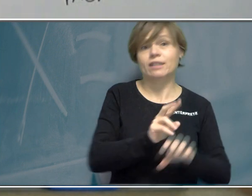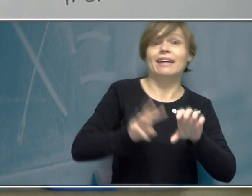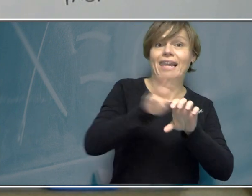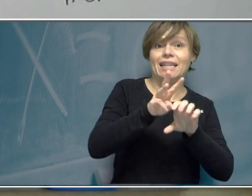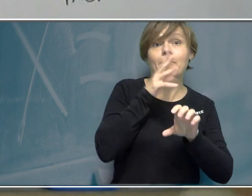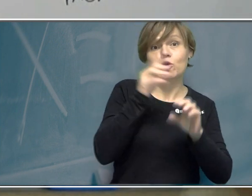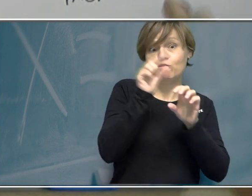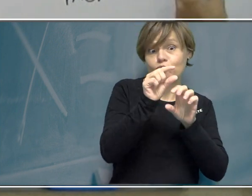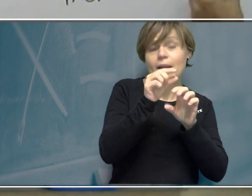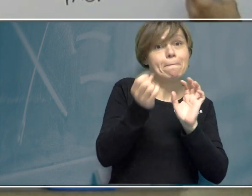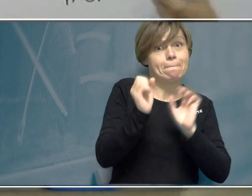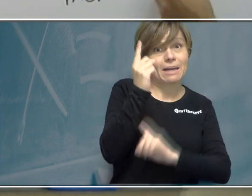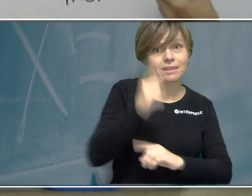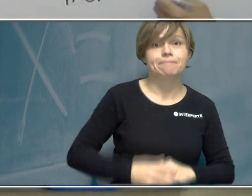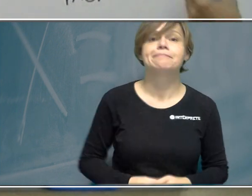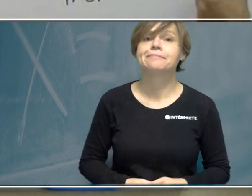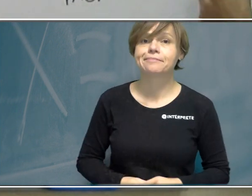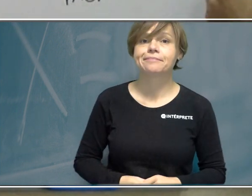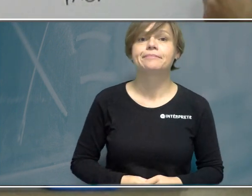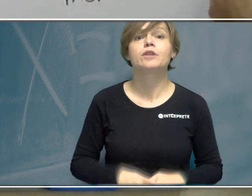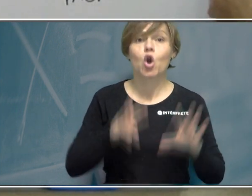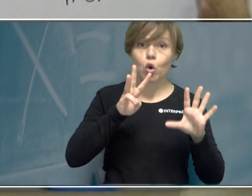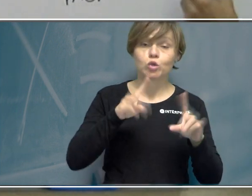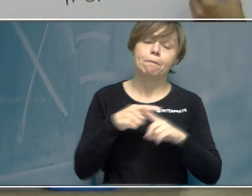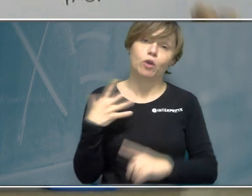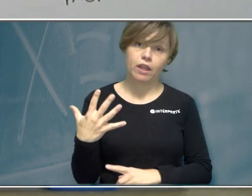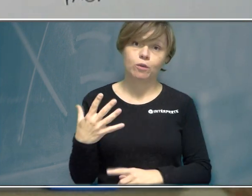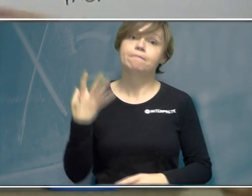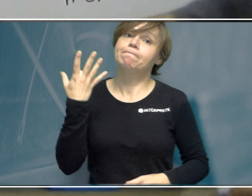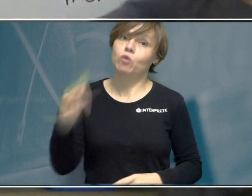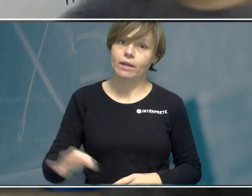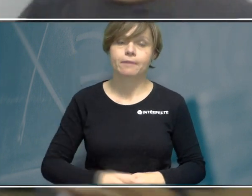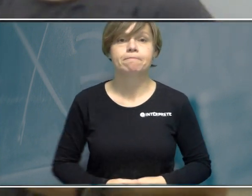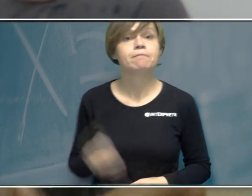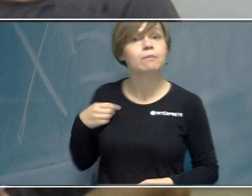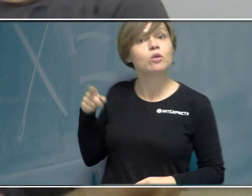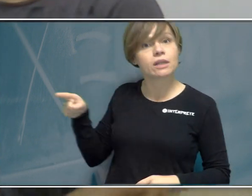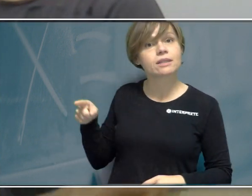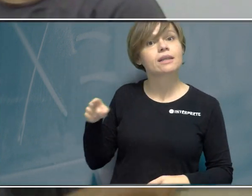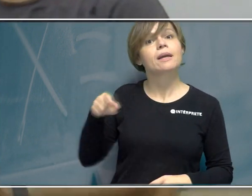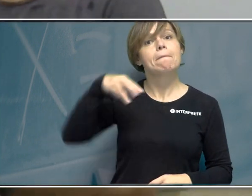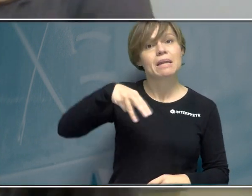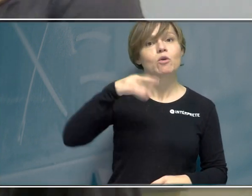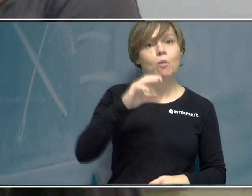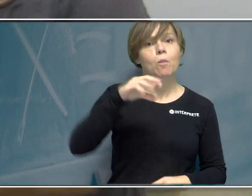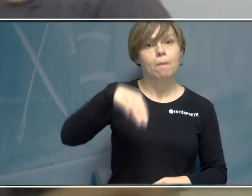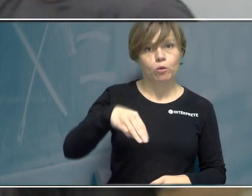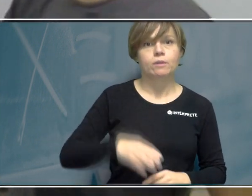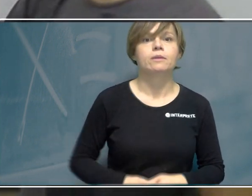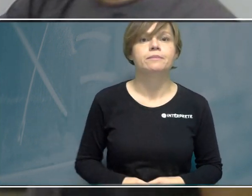es el mayor exponente. 2 a la 3 es 8, por 5, 40. Ese sería mi mínimo común